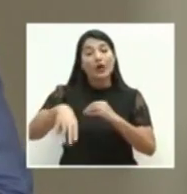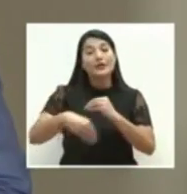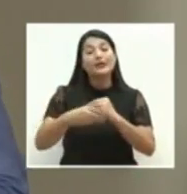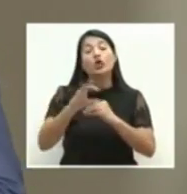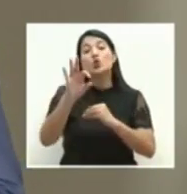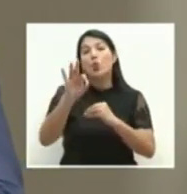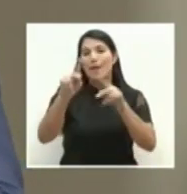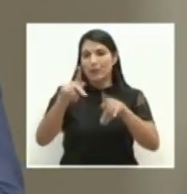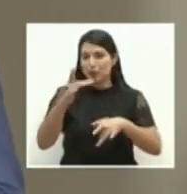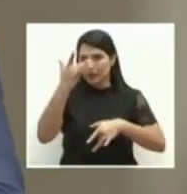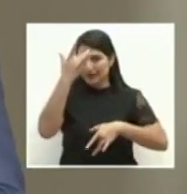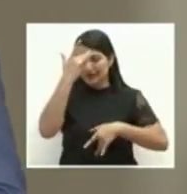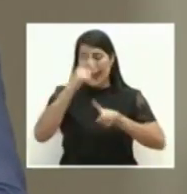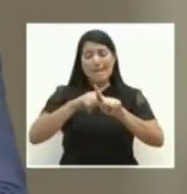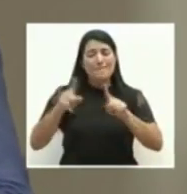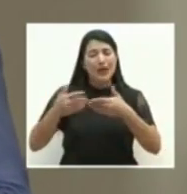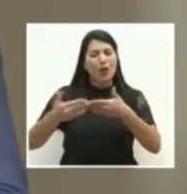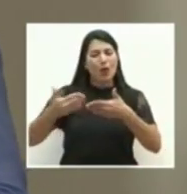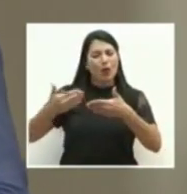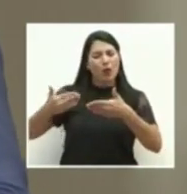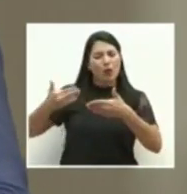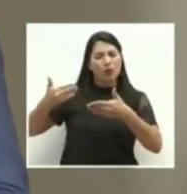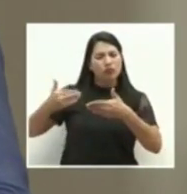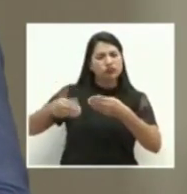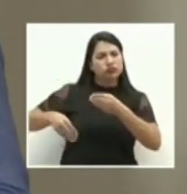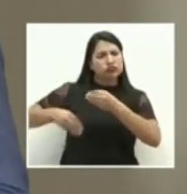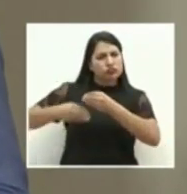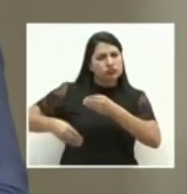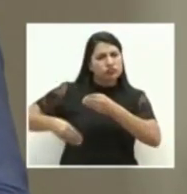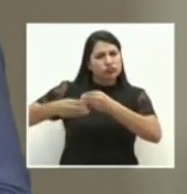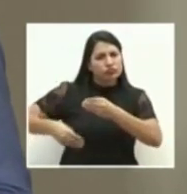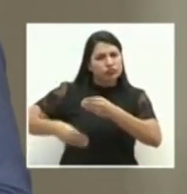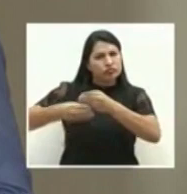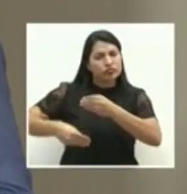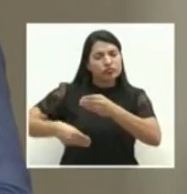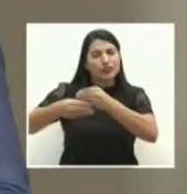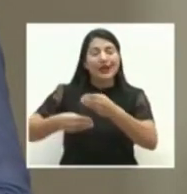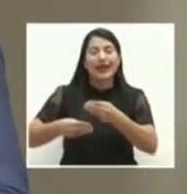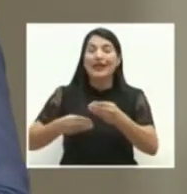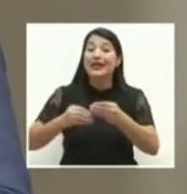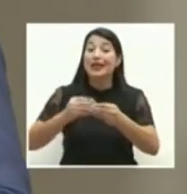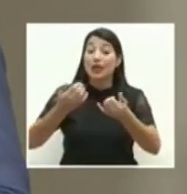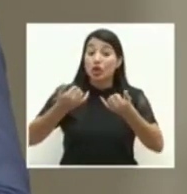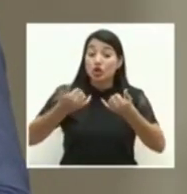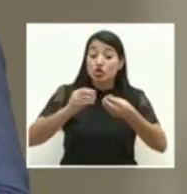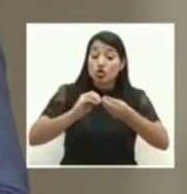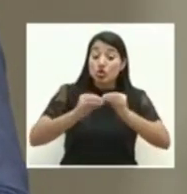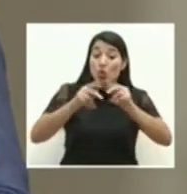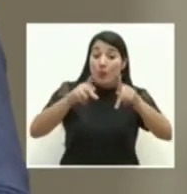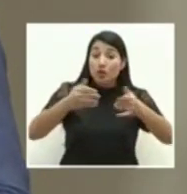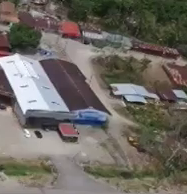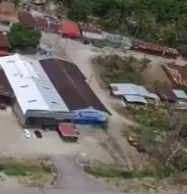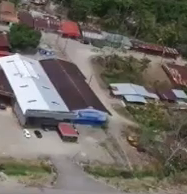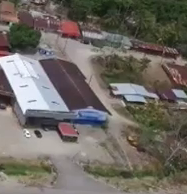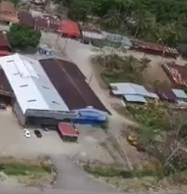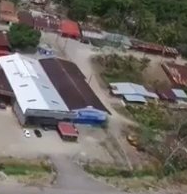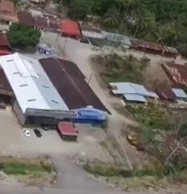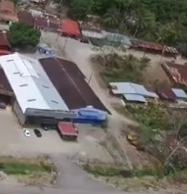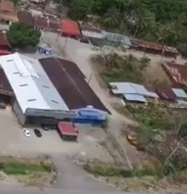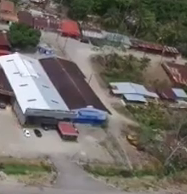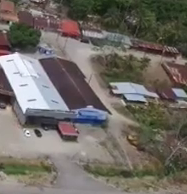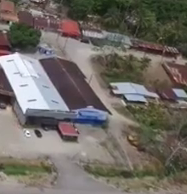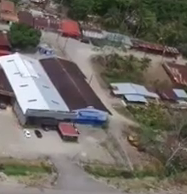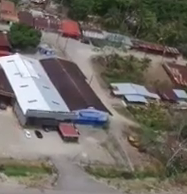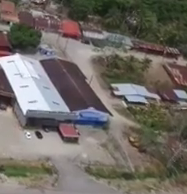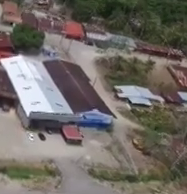un comportamiento también de casos presentes, ¿verdad? Y pues obviamente la cantidad de casos activos ha estado incrementándose en los últimos días y eso nos lleva